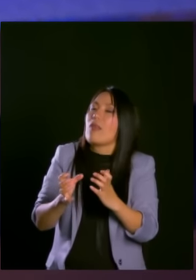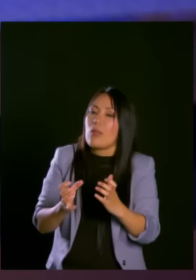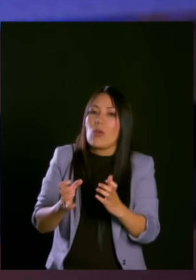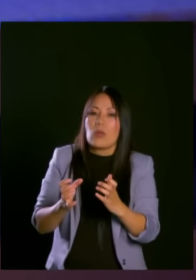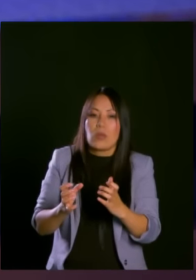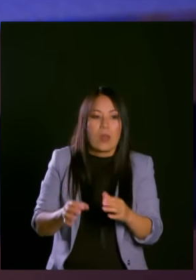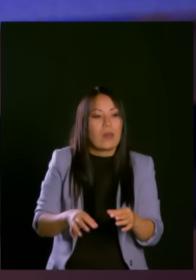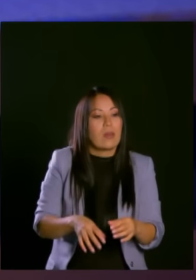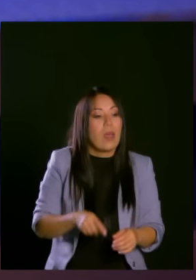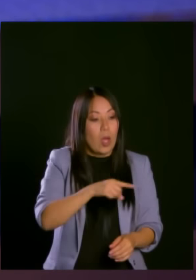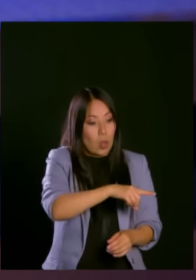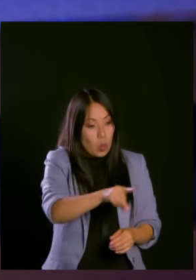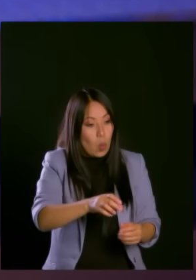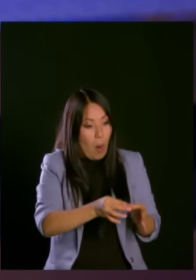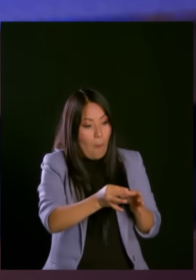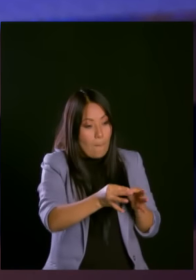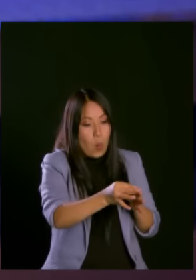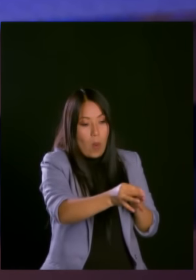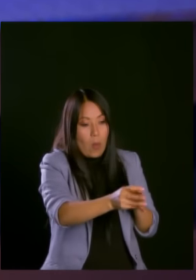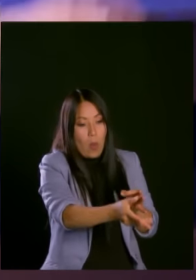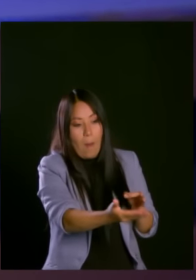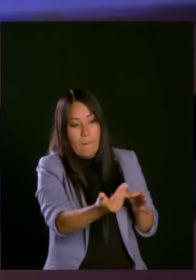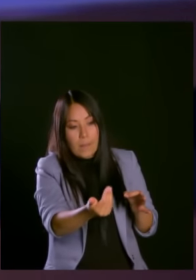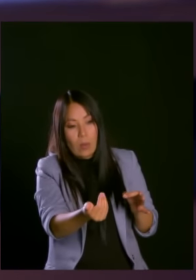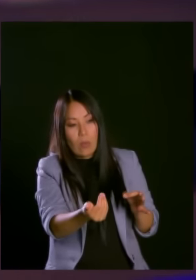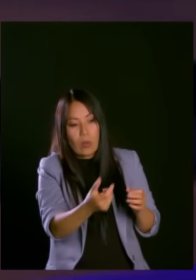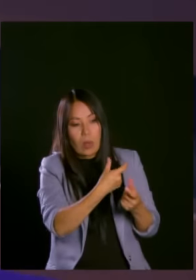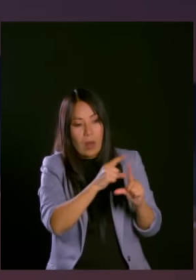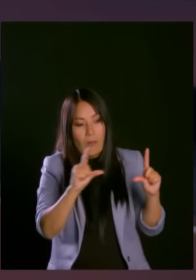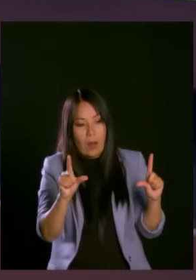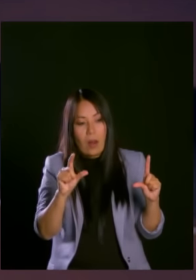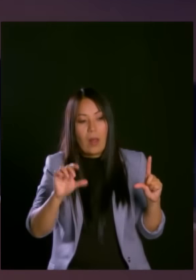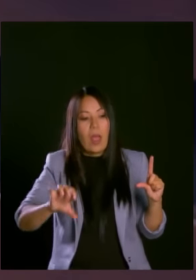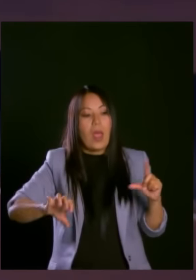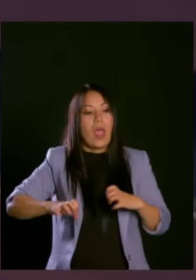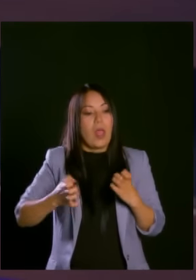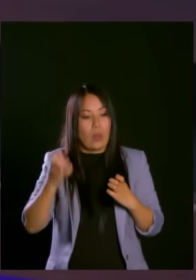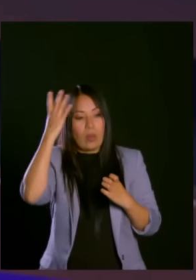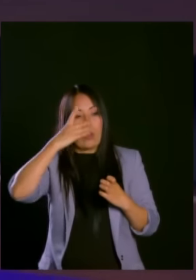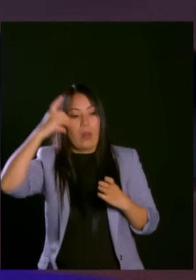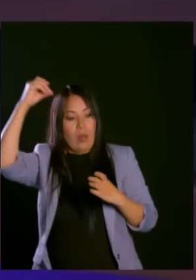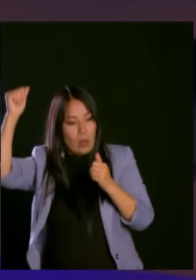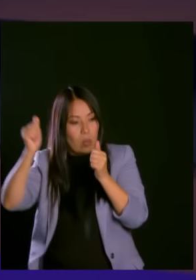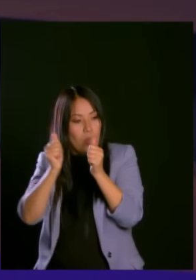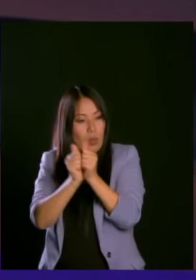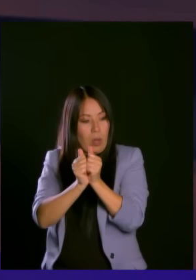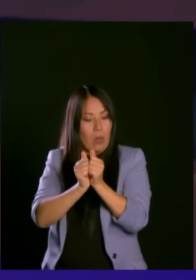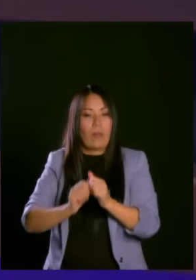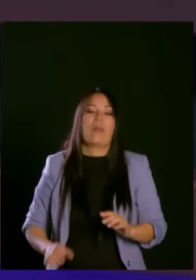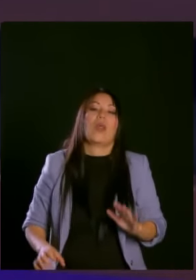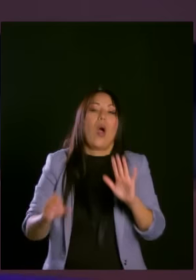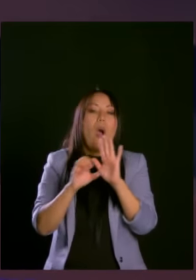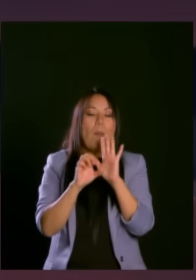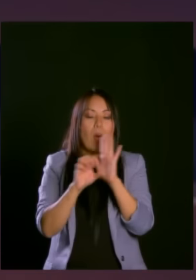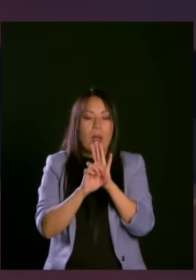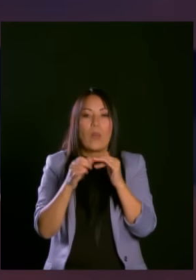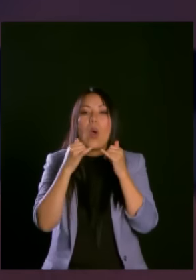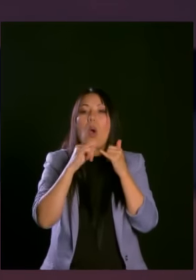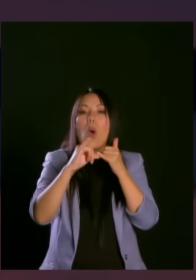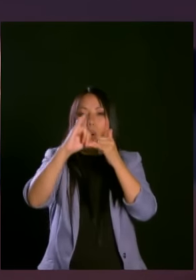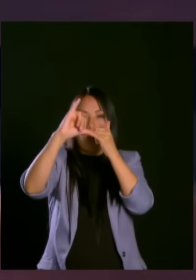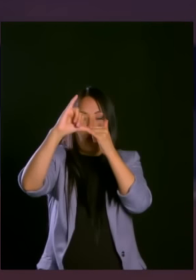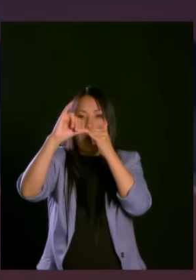y yo voy contigo. Y le dijo: si tu presencia no va a ir conmigo, no me saques de aquí. Josué va a entrar a la tierra